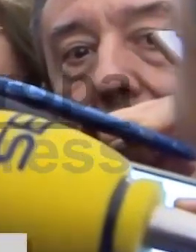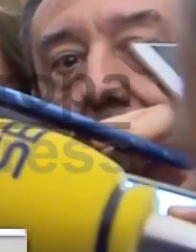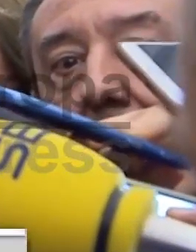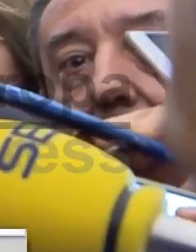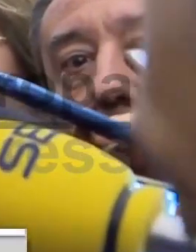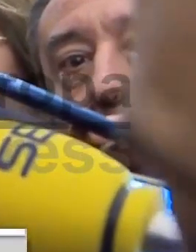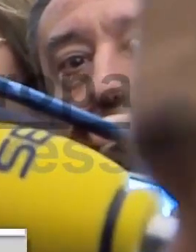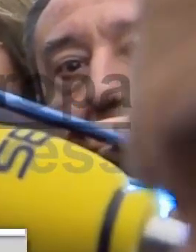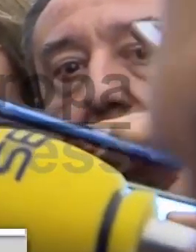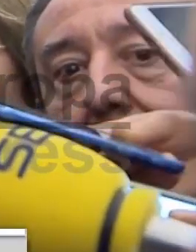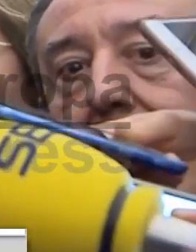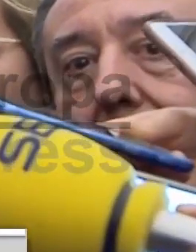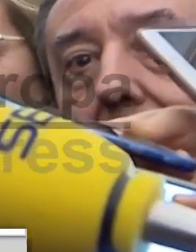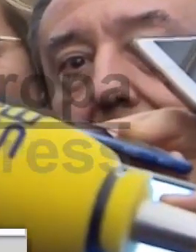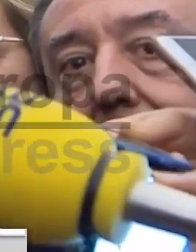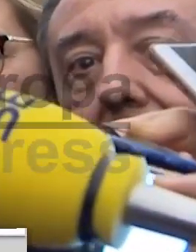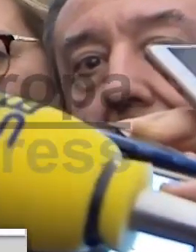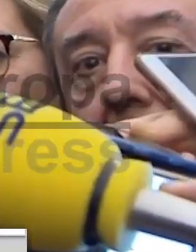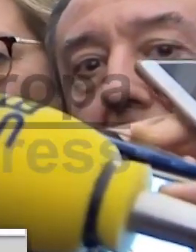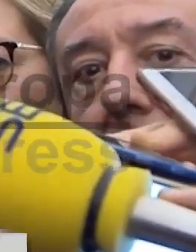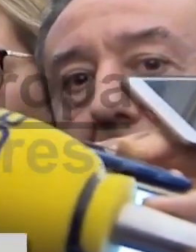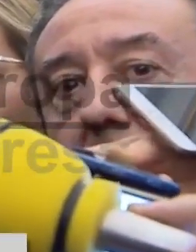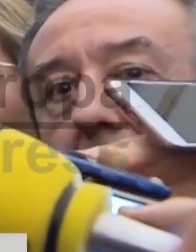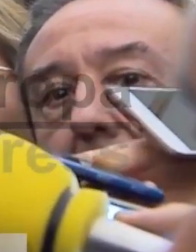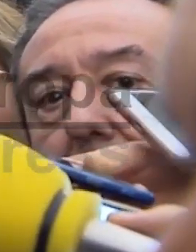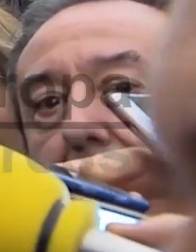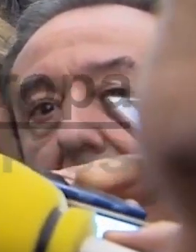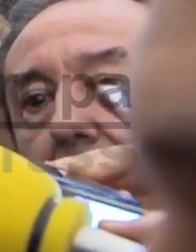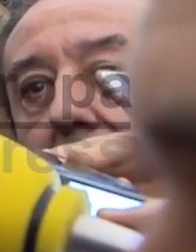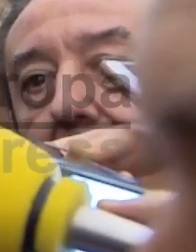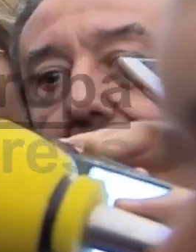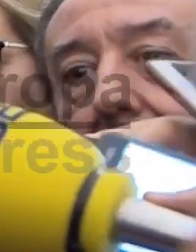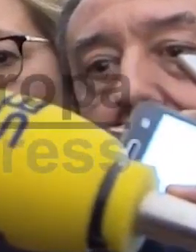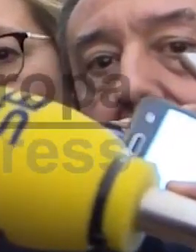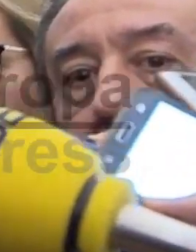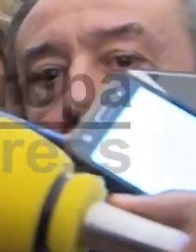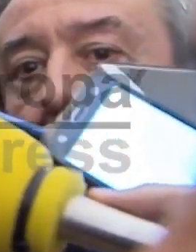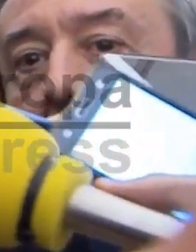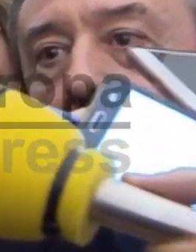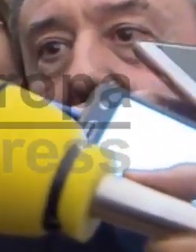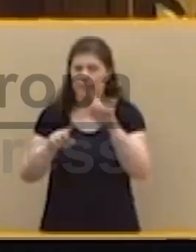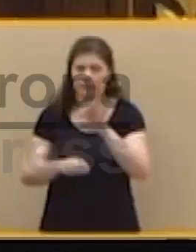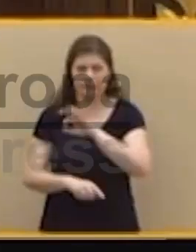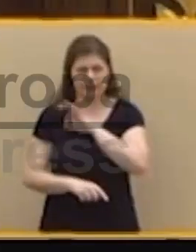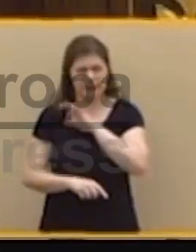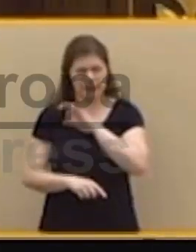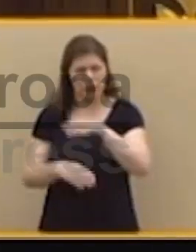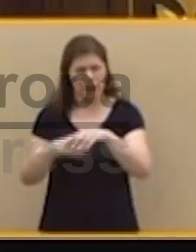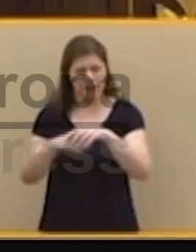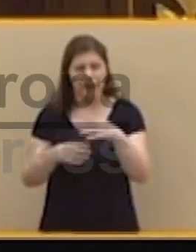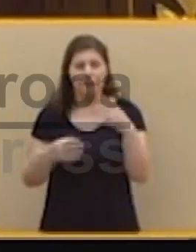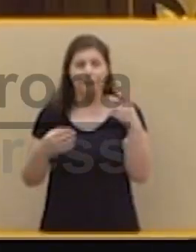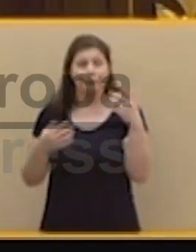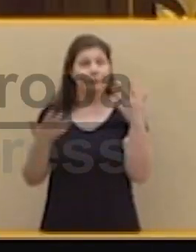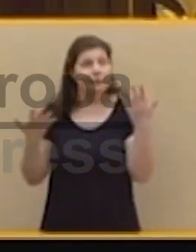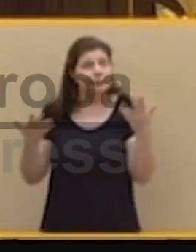mí es muy importante porque se ha producido también en otros países de Europa a los radicales a los extremistas sin embargo